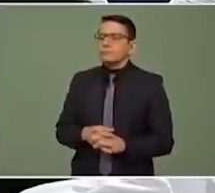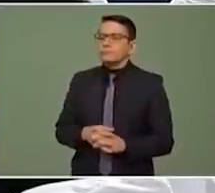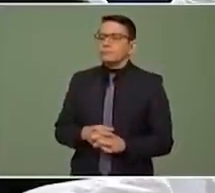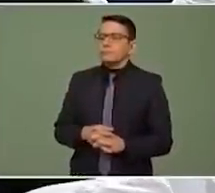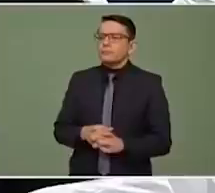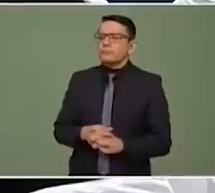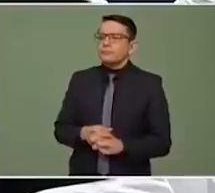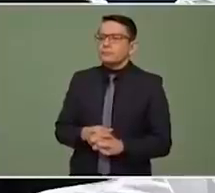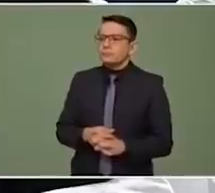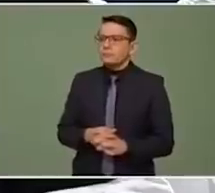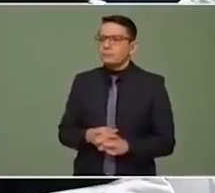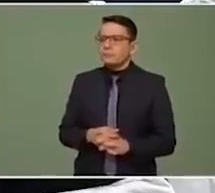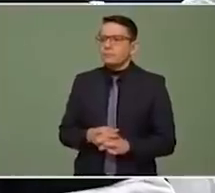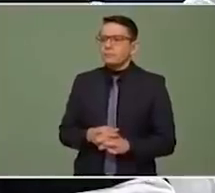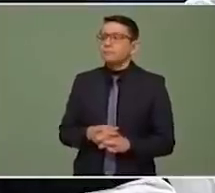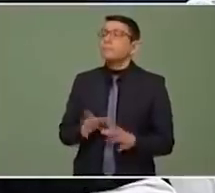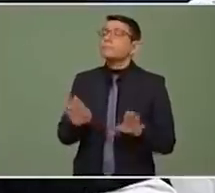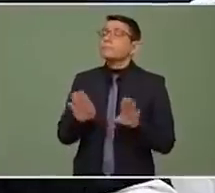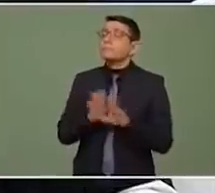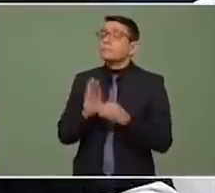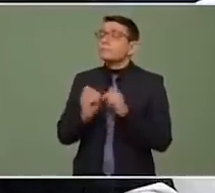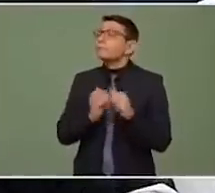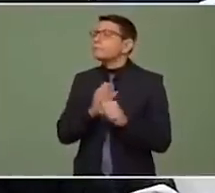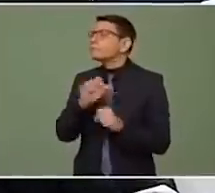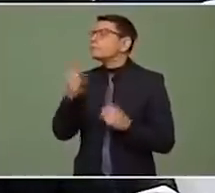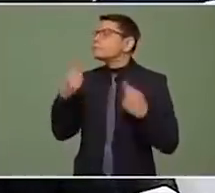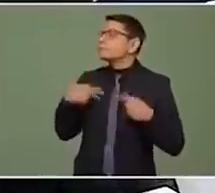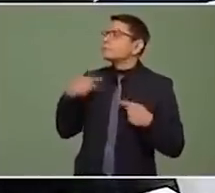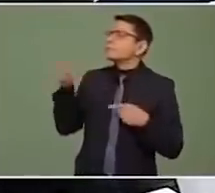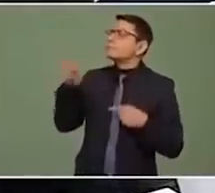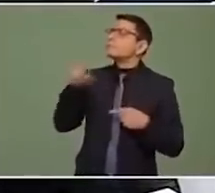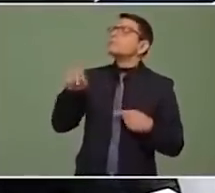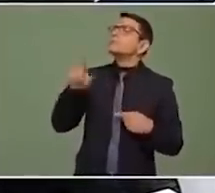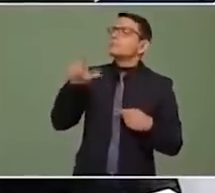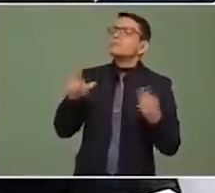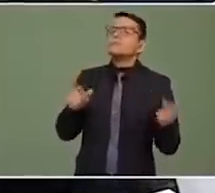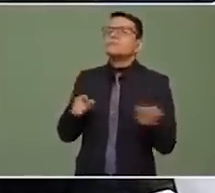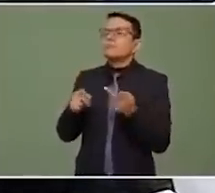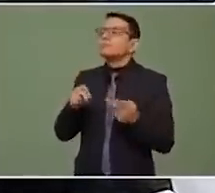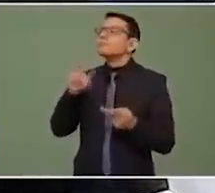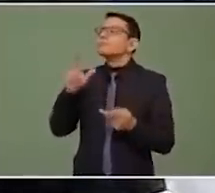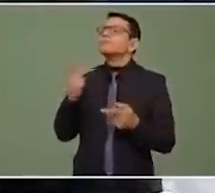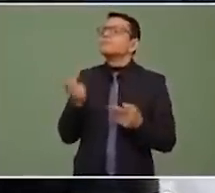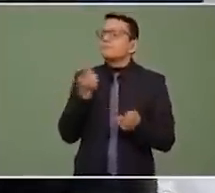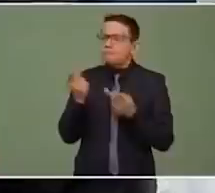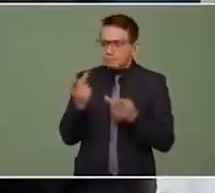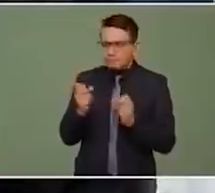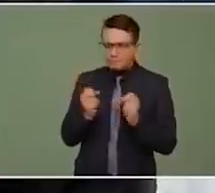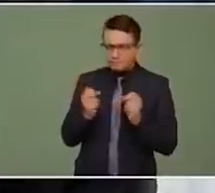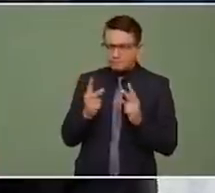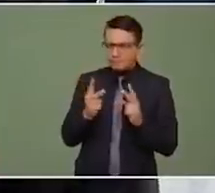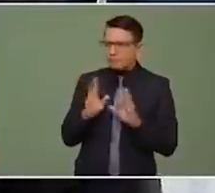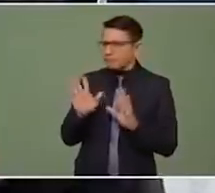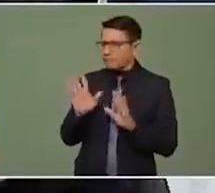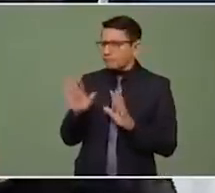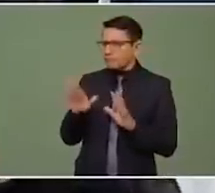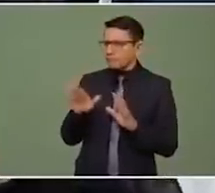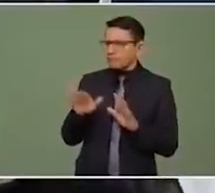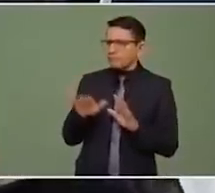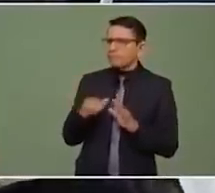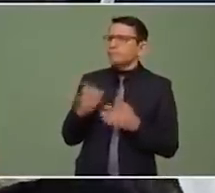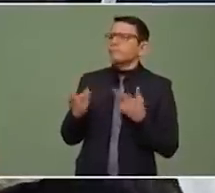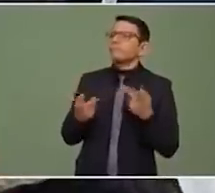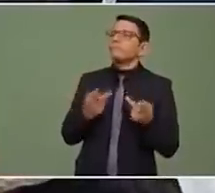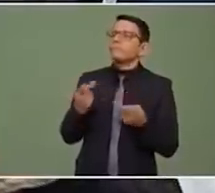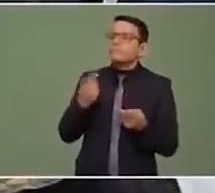vamos a darle oportunidad a otro periodista de nuevo león y luego de nuevo léon